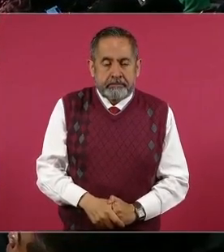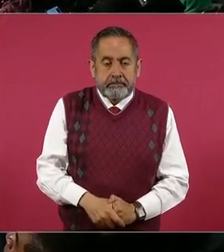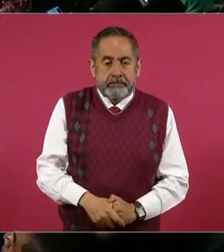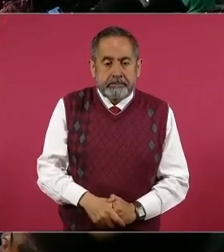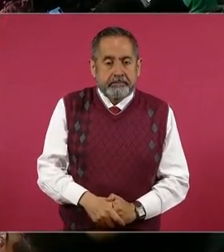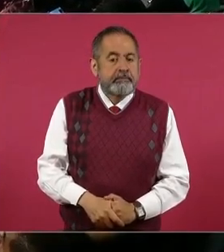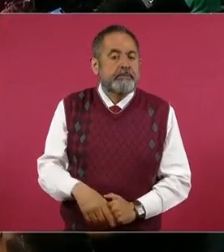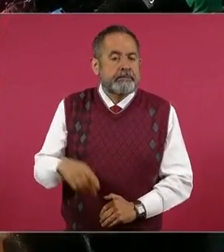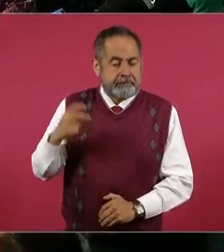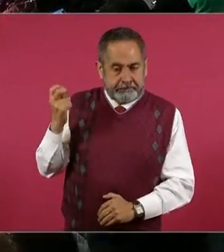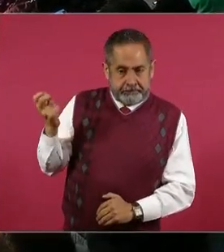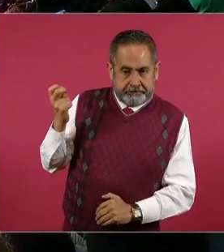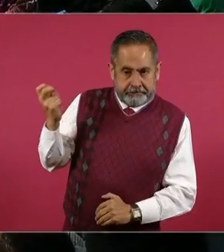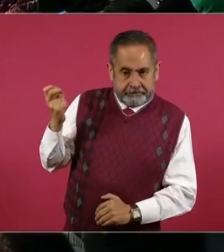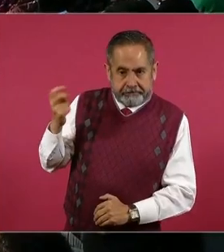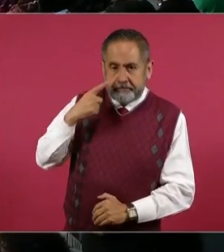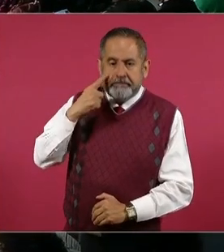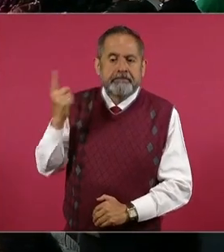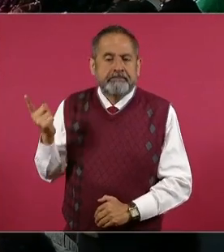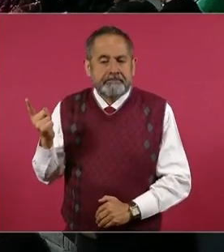Esto es, por ejemplo,